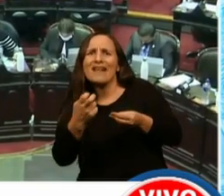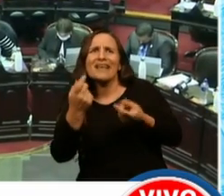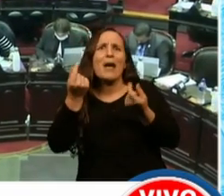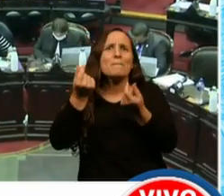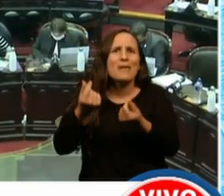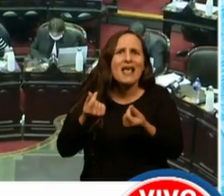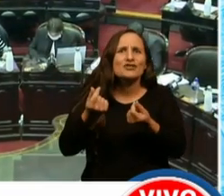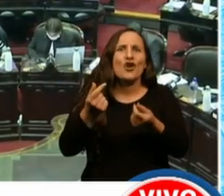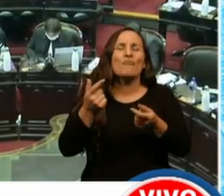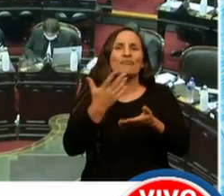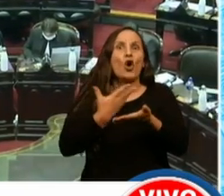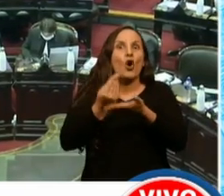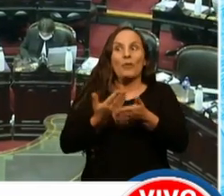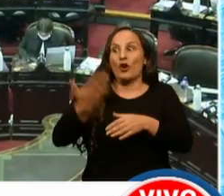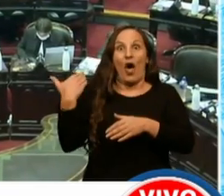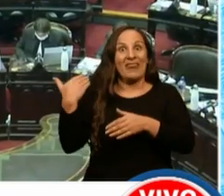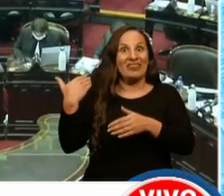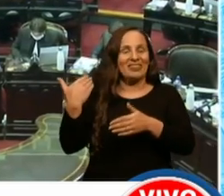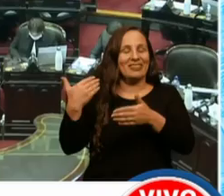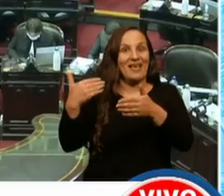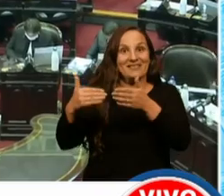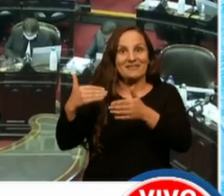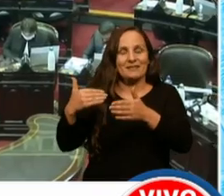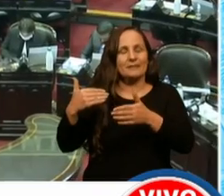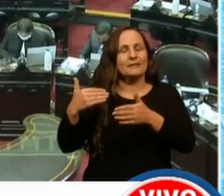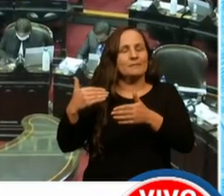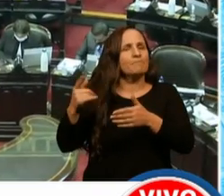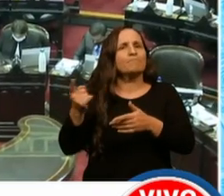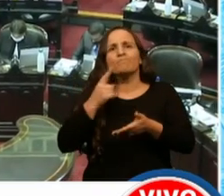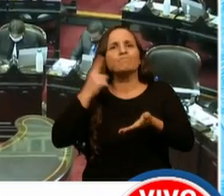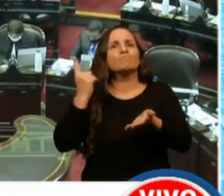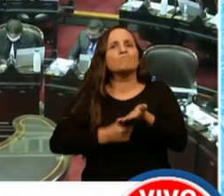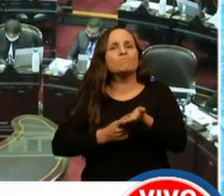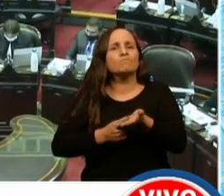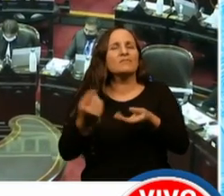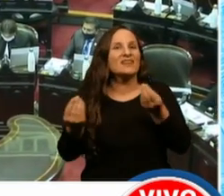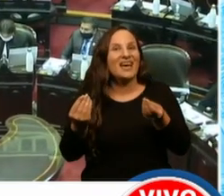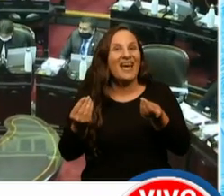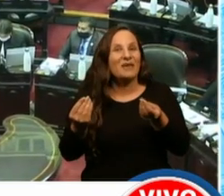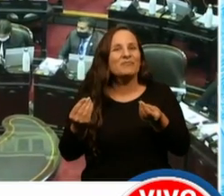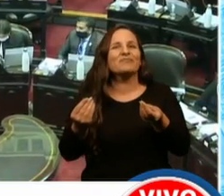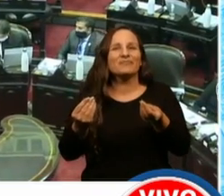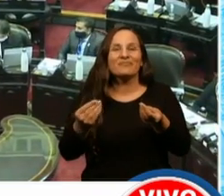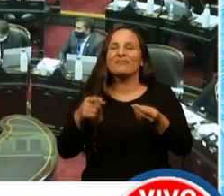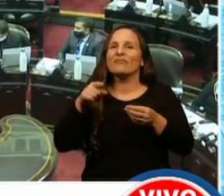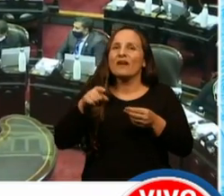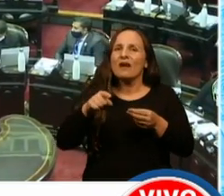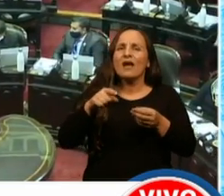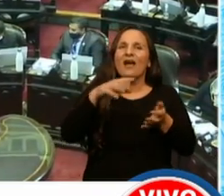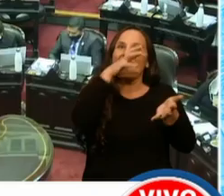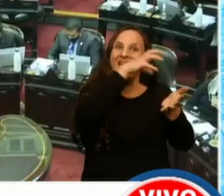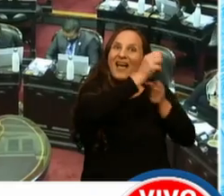gobierno anterior determinó que por ejemplo el patrimonio neto de las